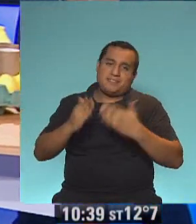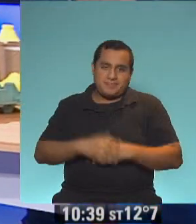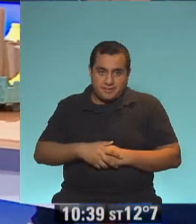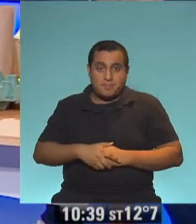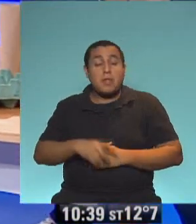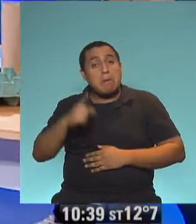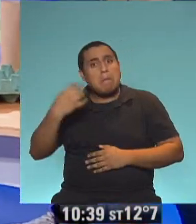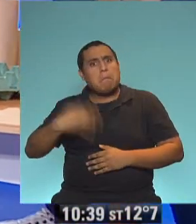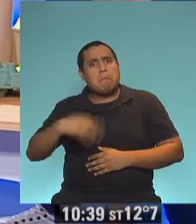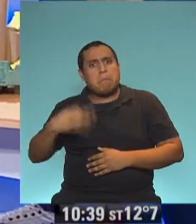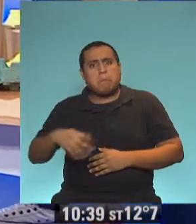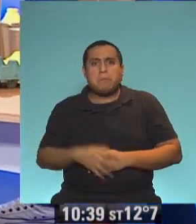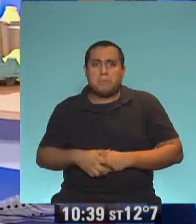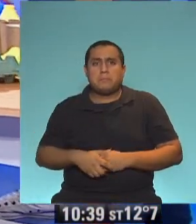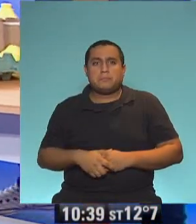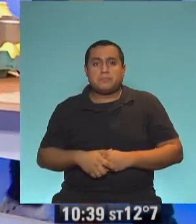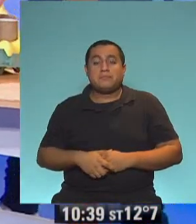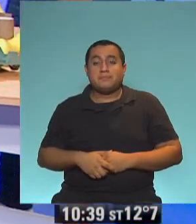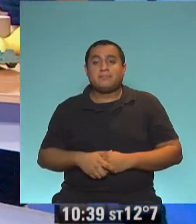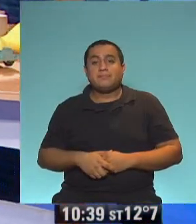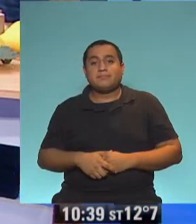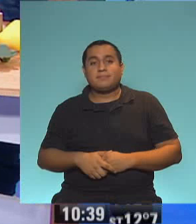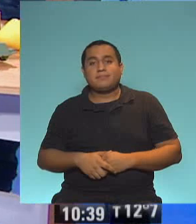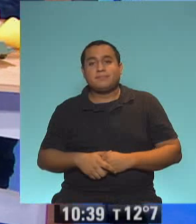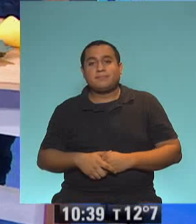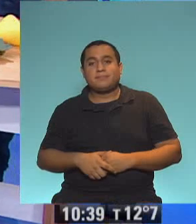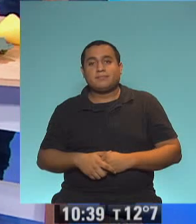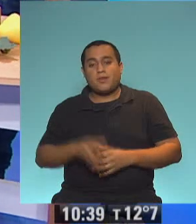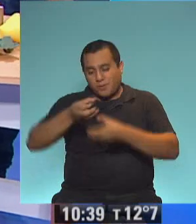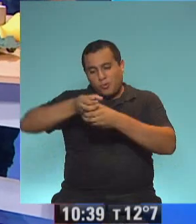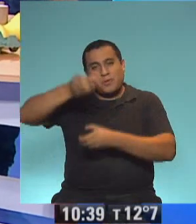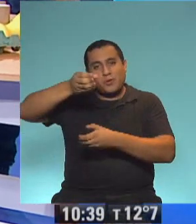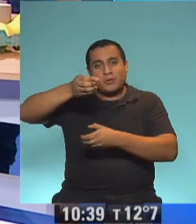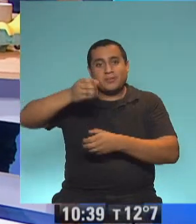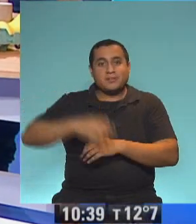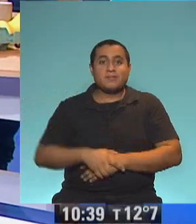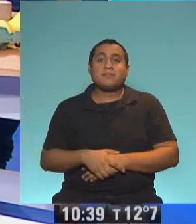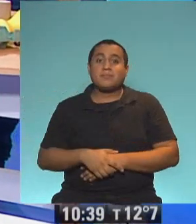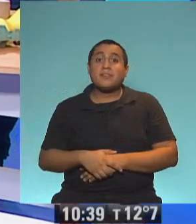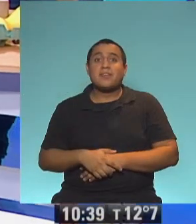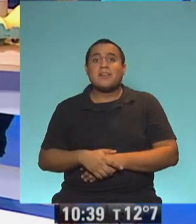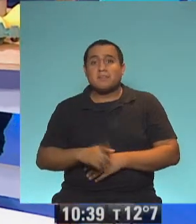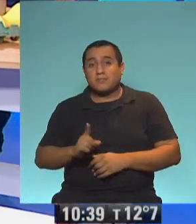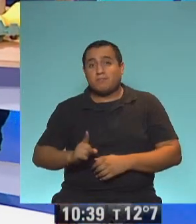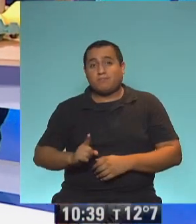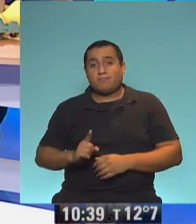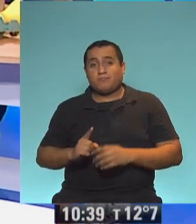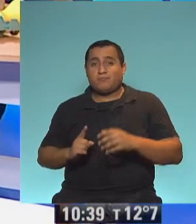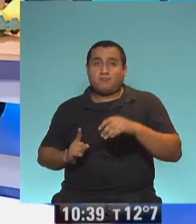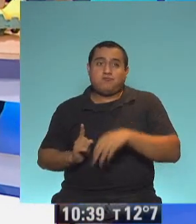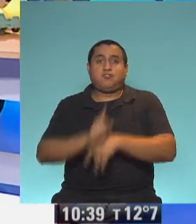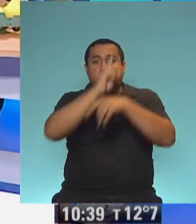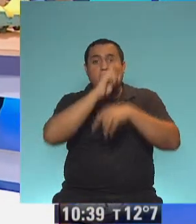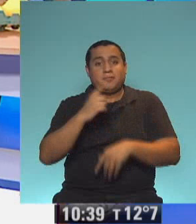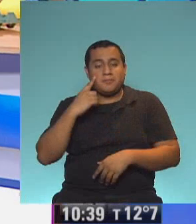ideas muy lindas. Mira, unos ninjas, unas tacitas. Eso se hace con... Con los cohetes. ¡Cohetes! ¡Qué bueno! ¡Wow!